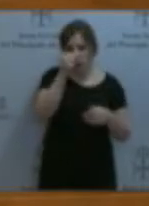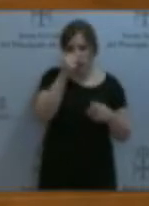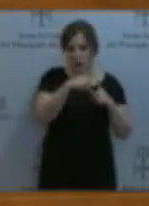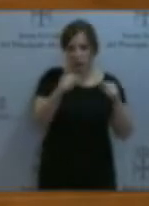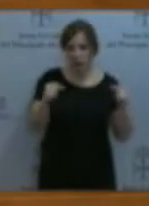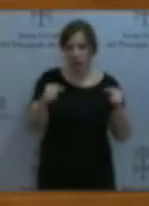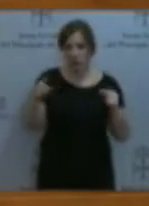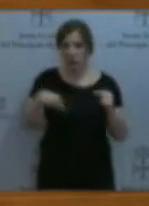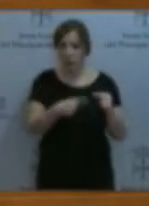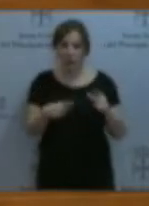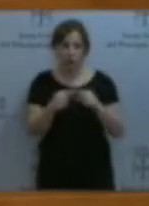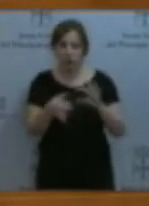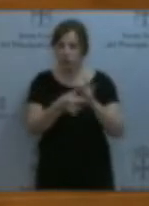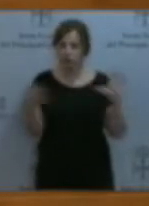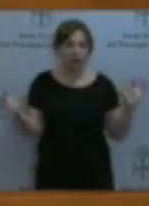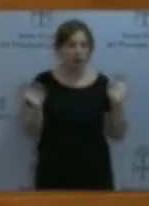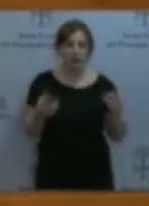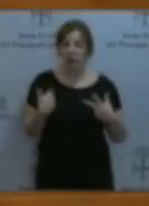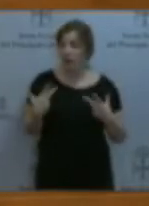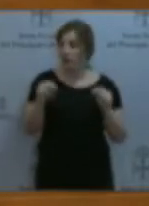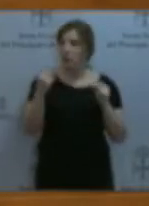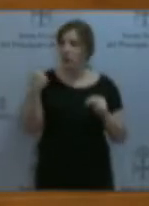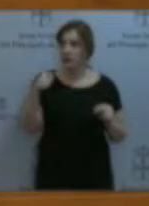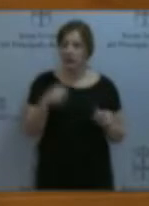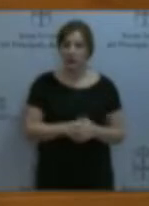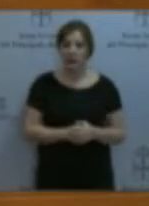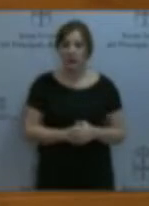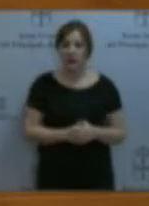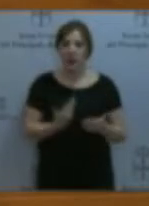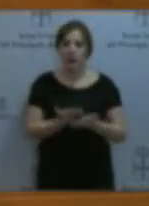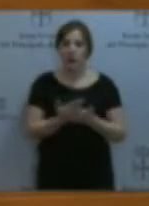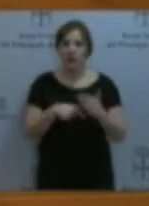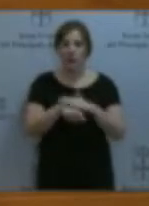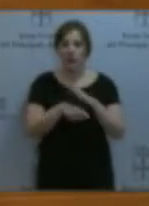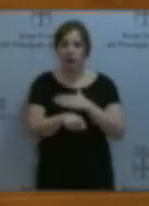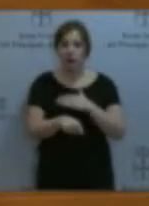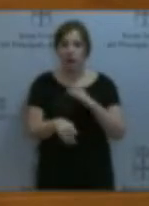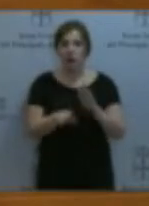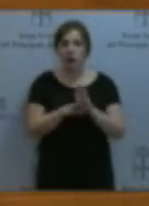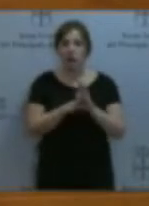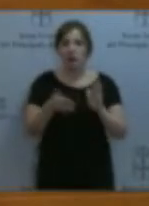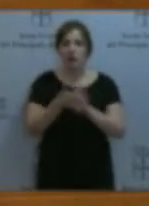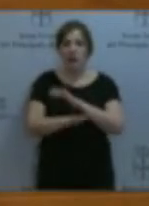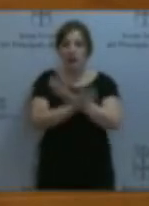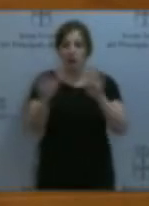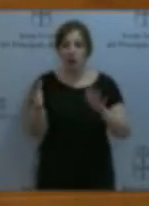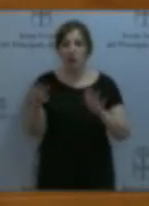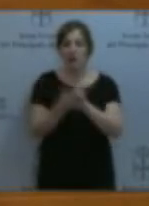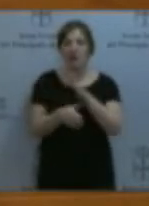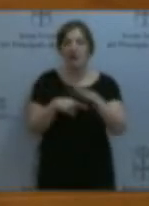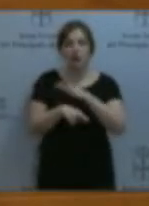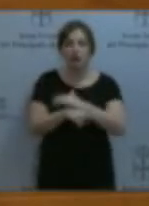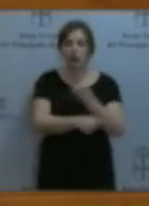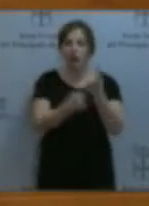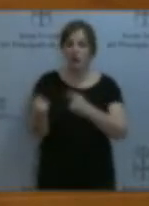Asturias. Señoría, vaya concluyendo. Acabo ya, gracias. Las encomiendas de gestión, seguimos hablando con meridiana claridad, señorías, es uno de los instrumentos